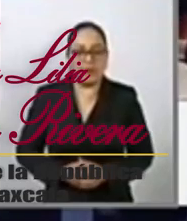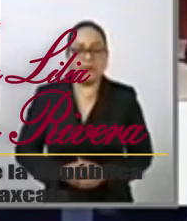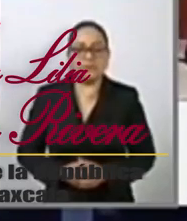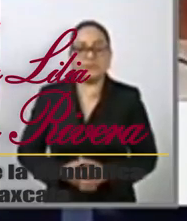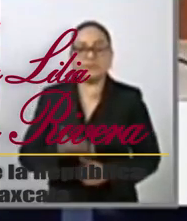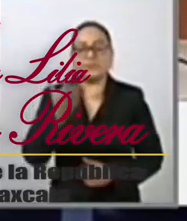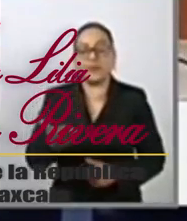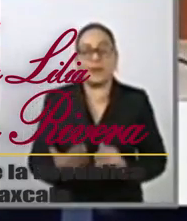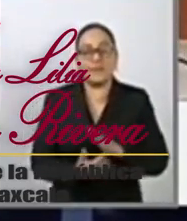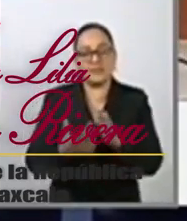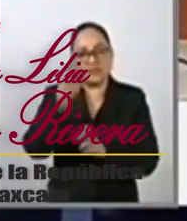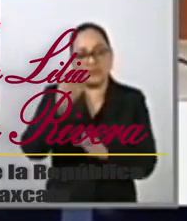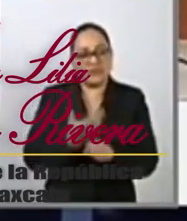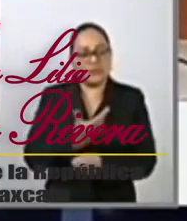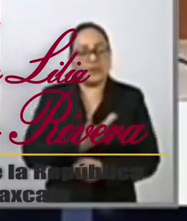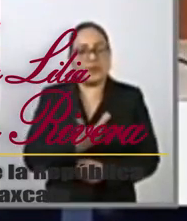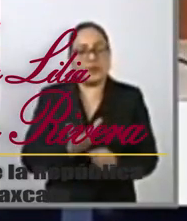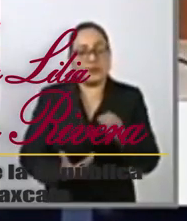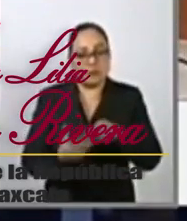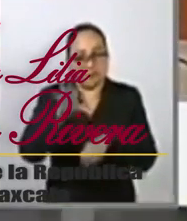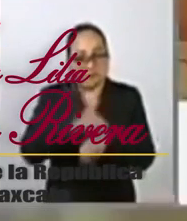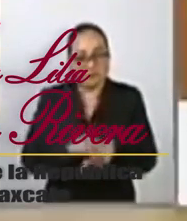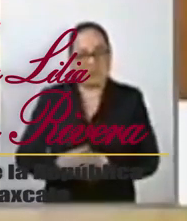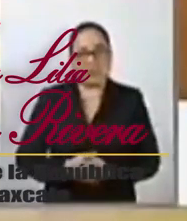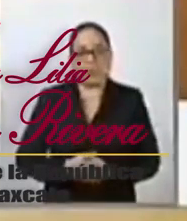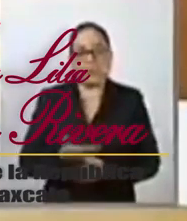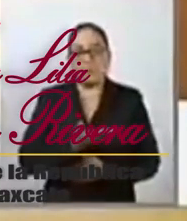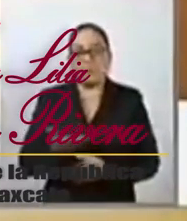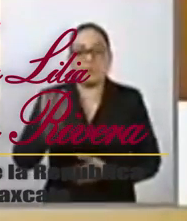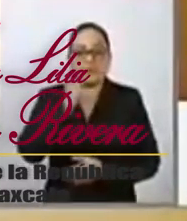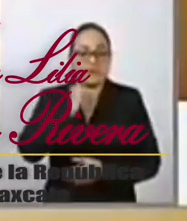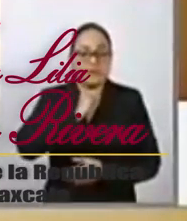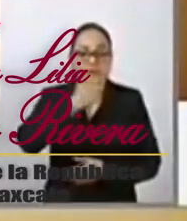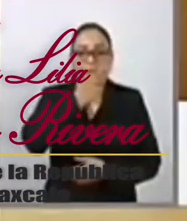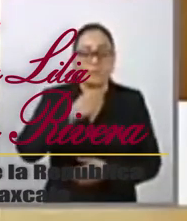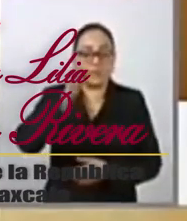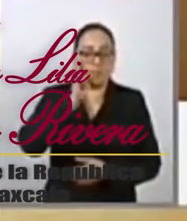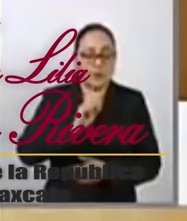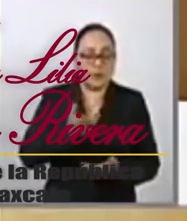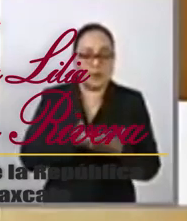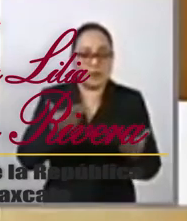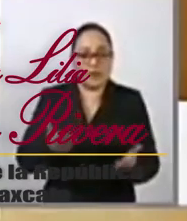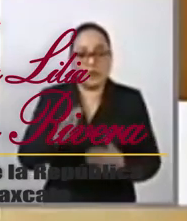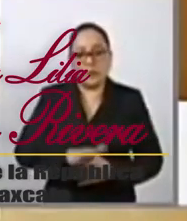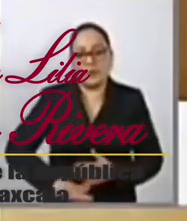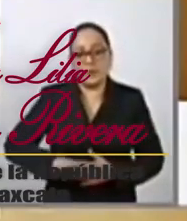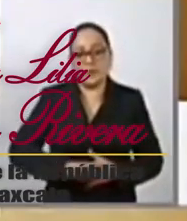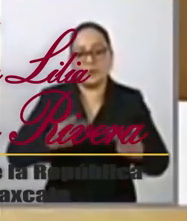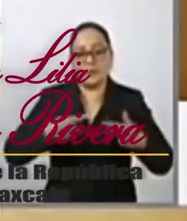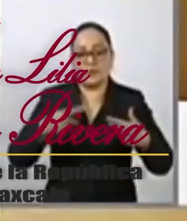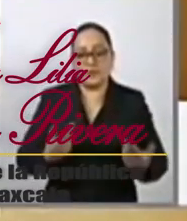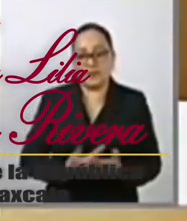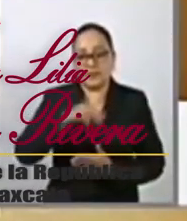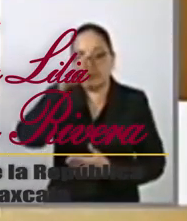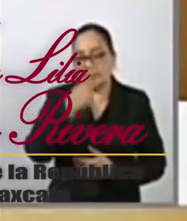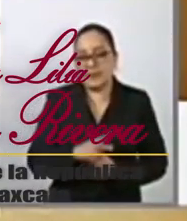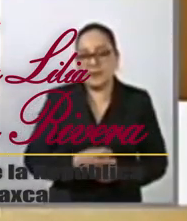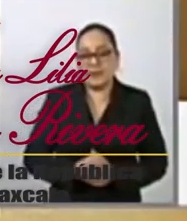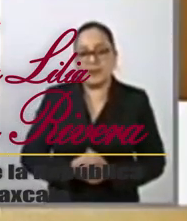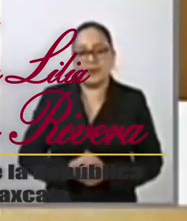Con permiso de la mesa directiva, estimadas senadores, senadores, pueblo de México, a